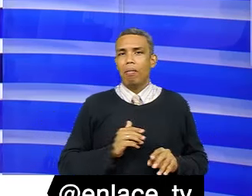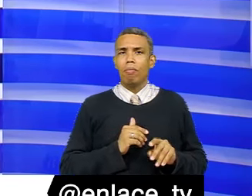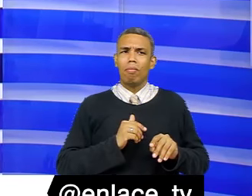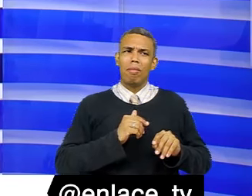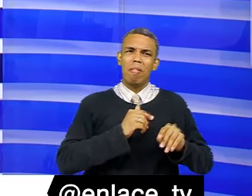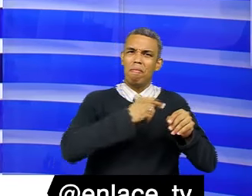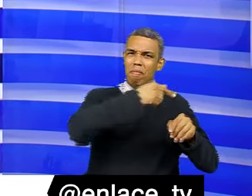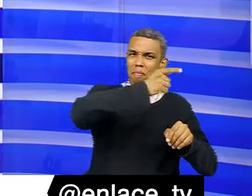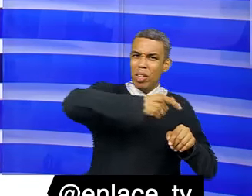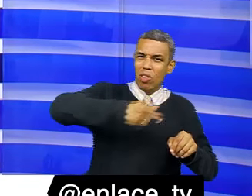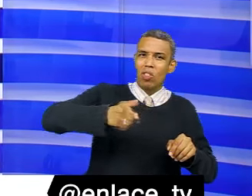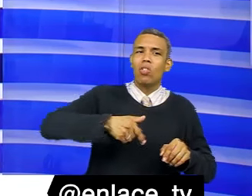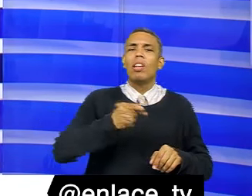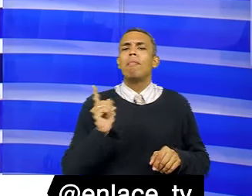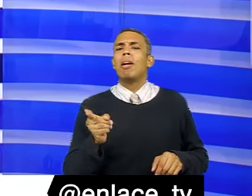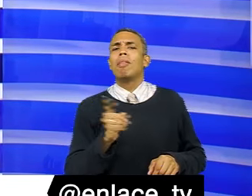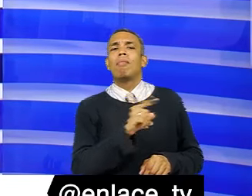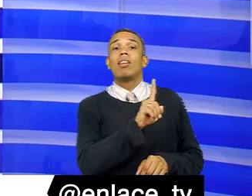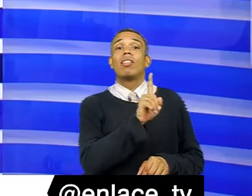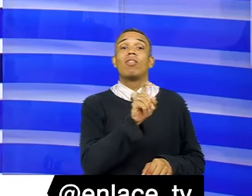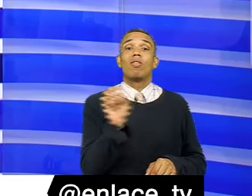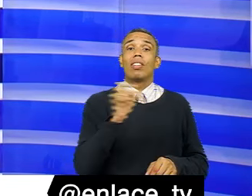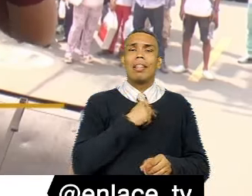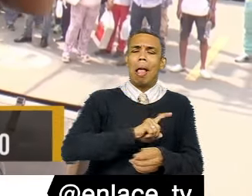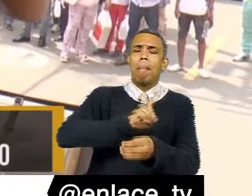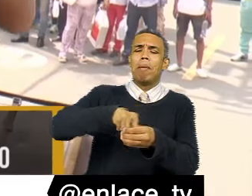participantes en diferentes categorías.